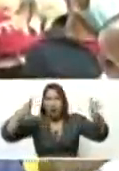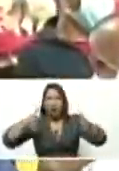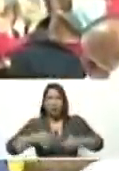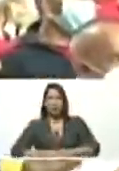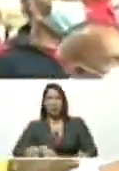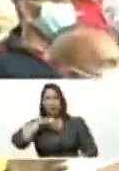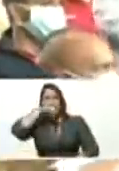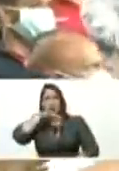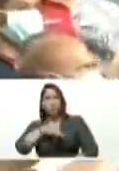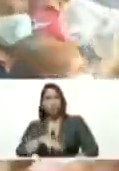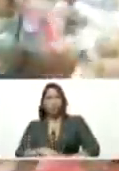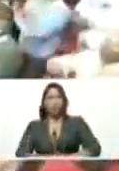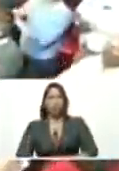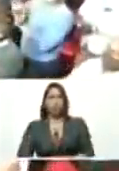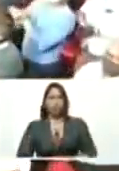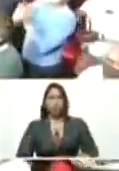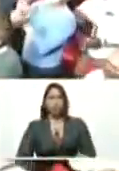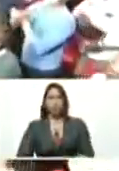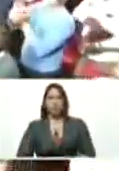historia